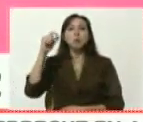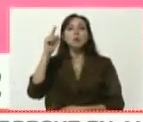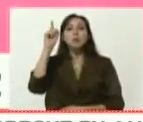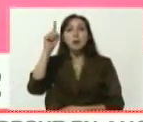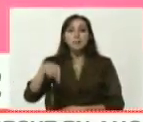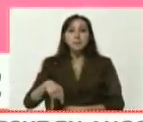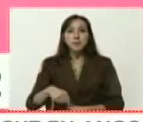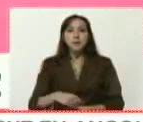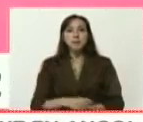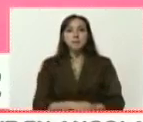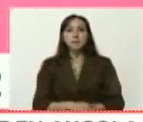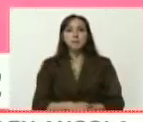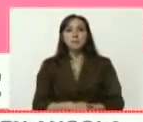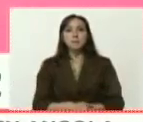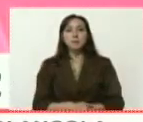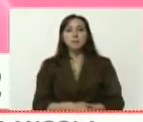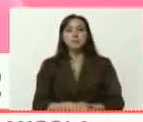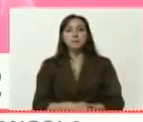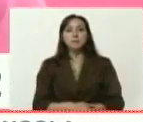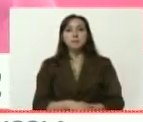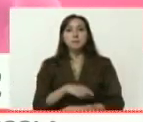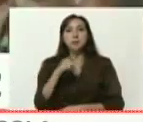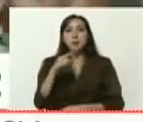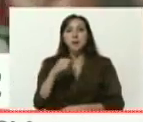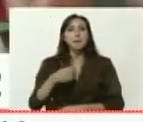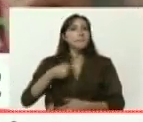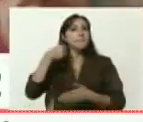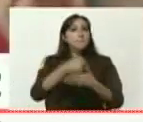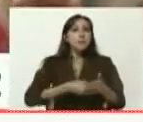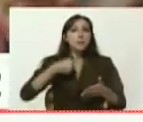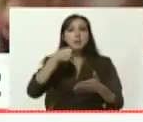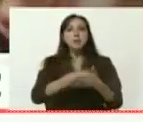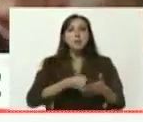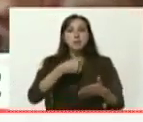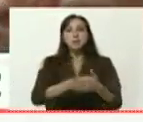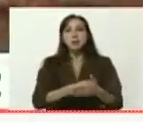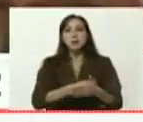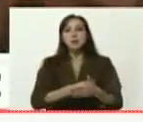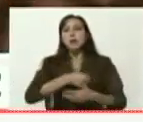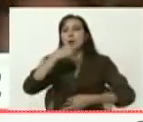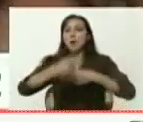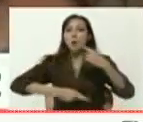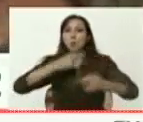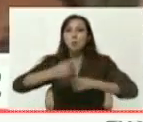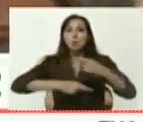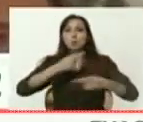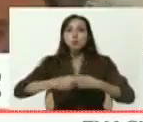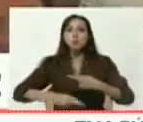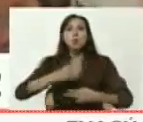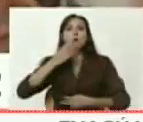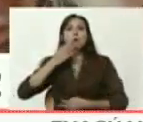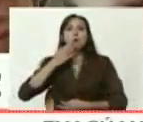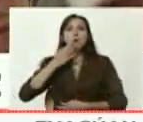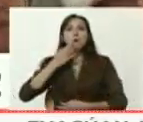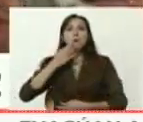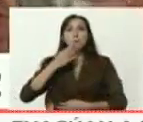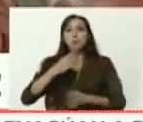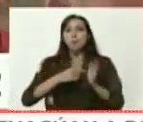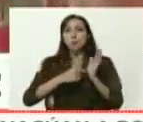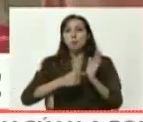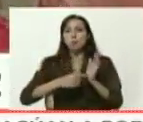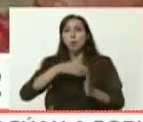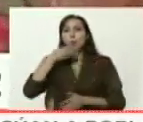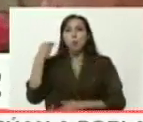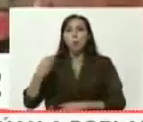entonces un joven defensor de las luchas populares, un revolucionario, desde muy joven. Y